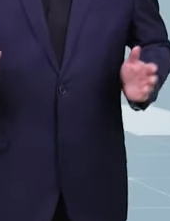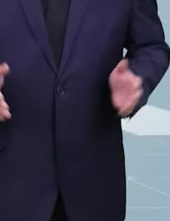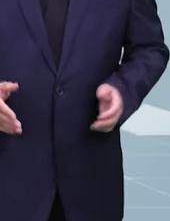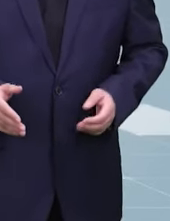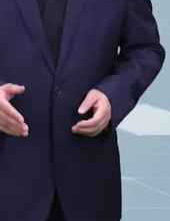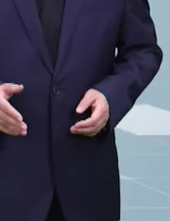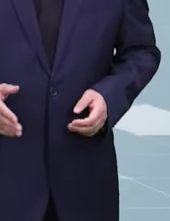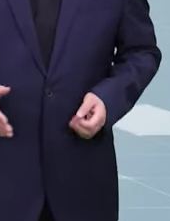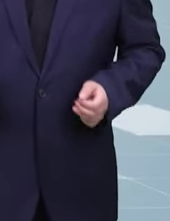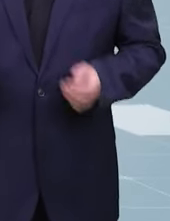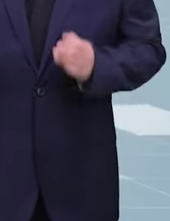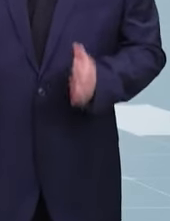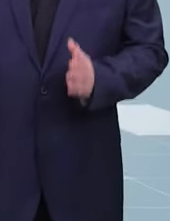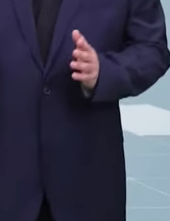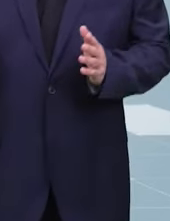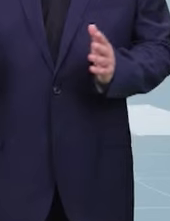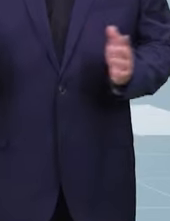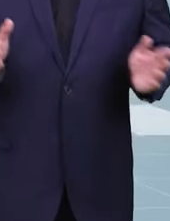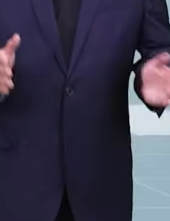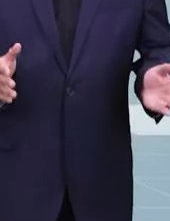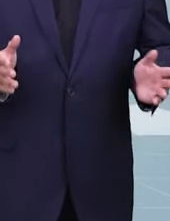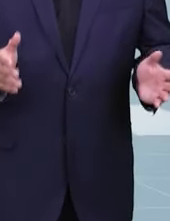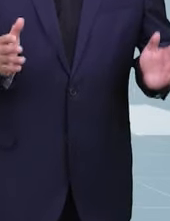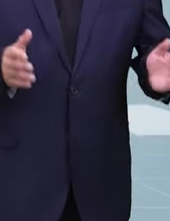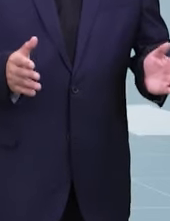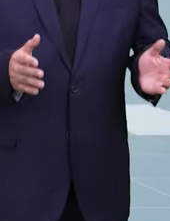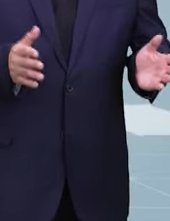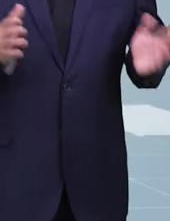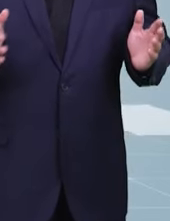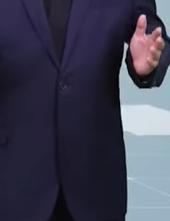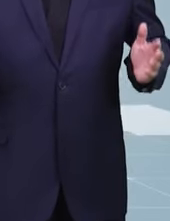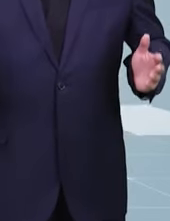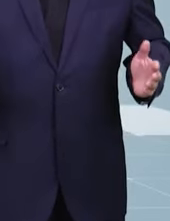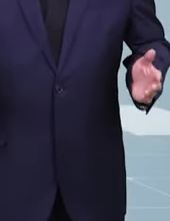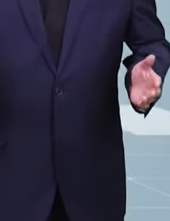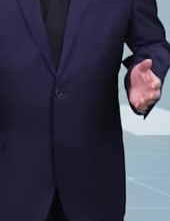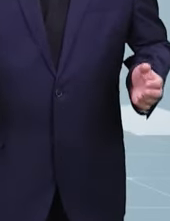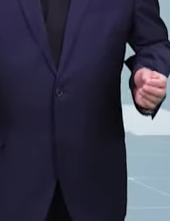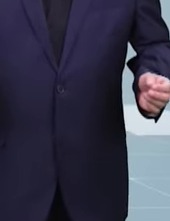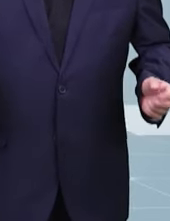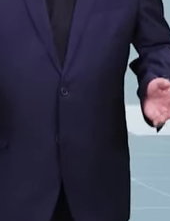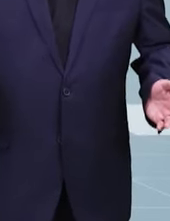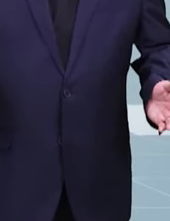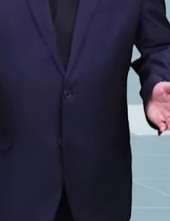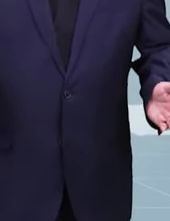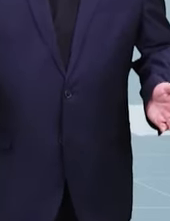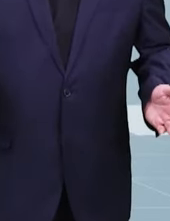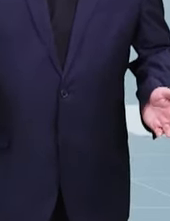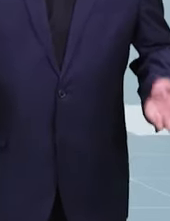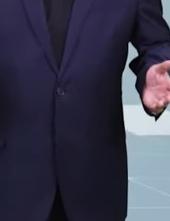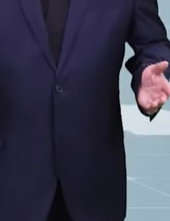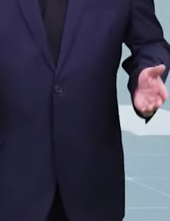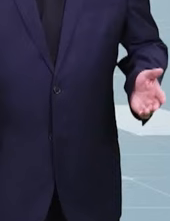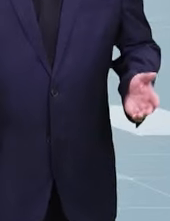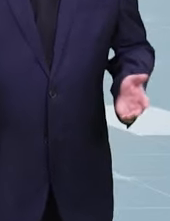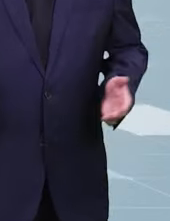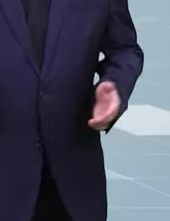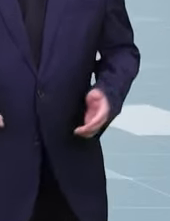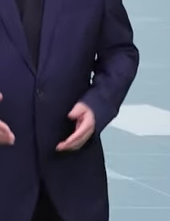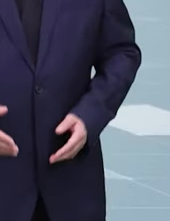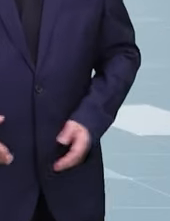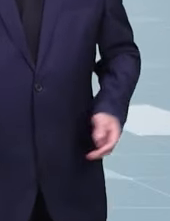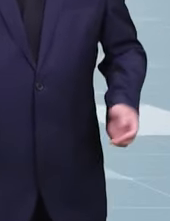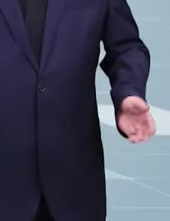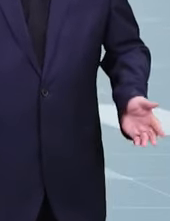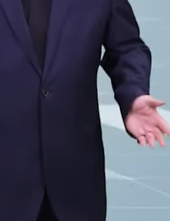ia estos incluyen en la colaboración humano Inteligencia artificial transparencia diversidad